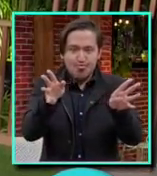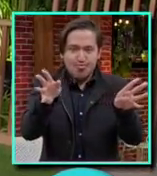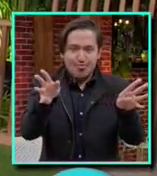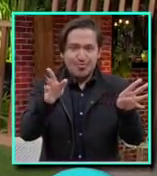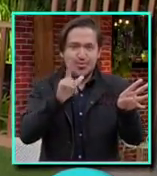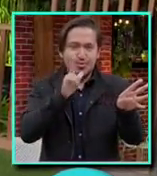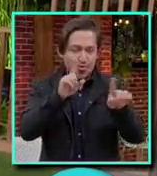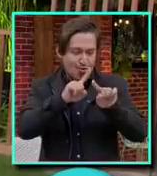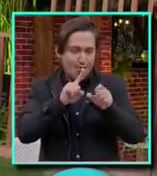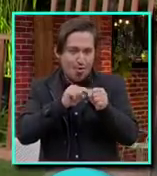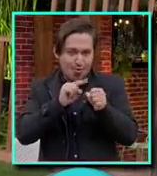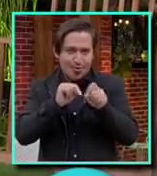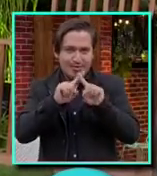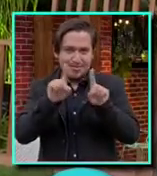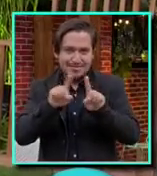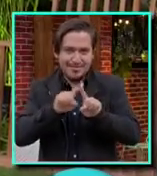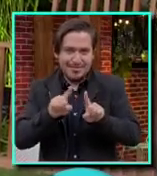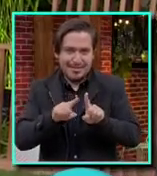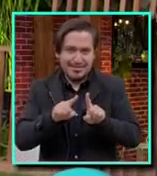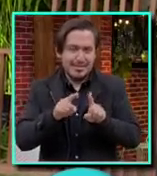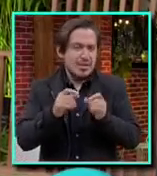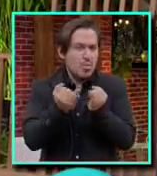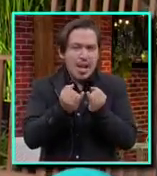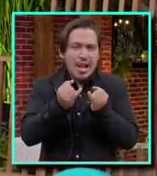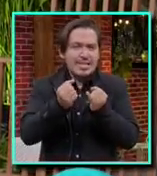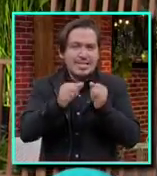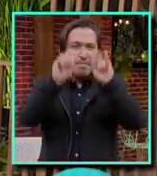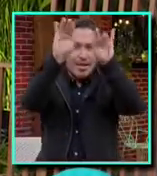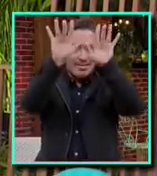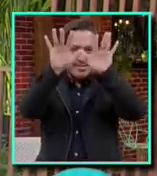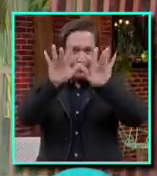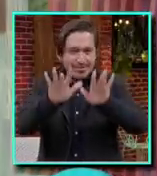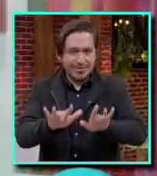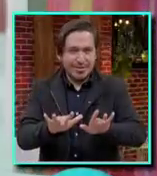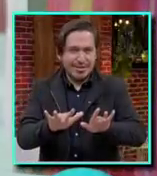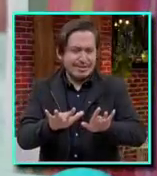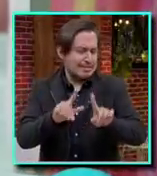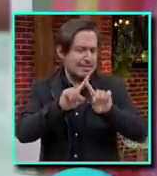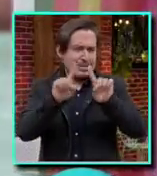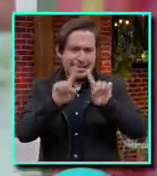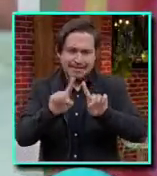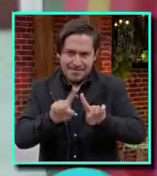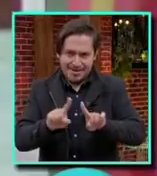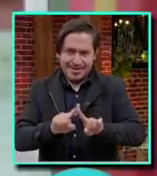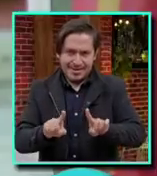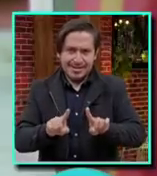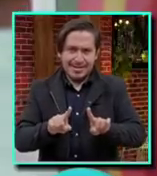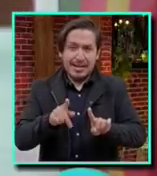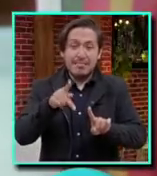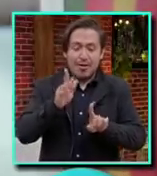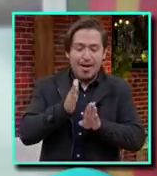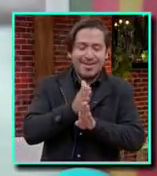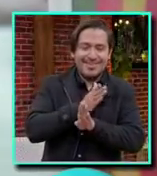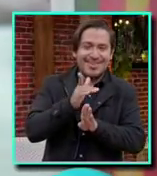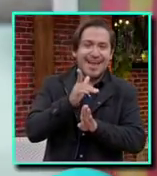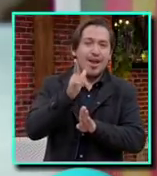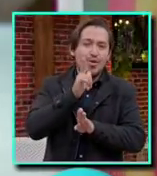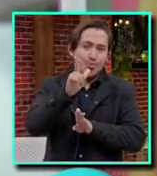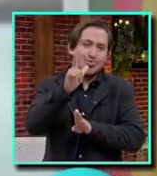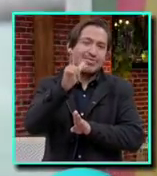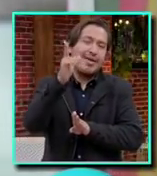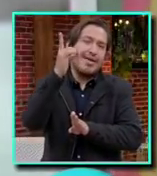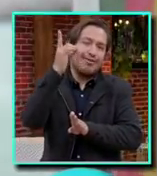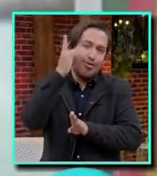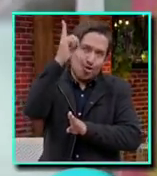las bendiciones vienen en muchos colores. ¿Sí me explico? Sí, claro. Pero atrás de todo está la luz del Creador. Y hay que entender que